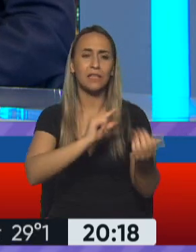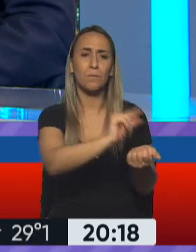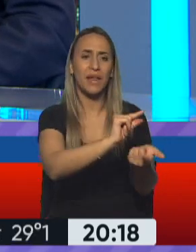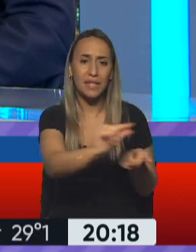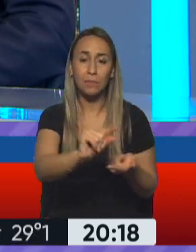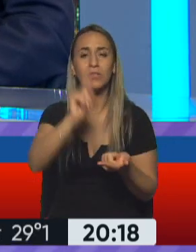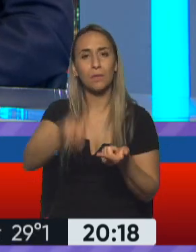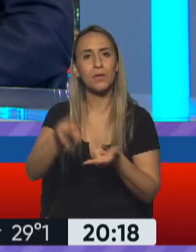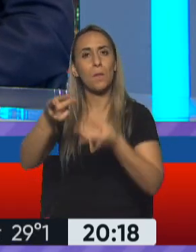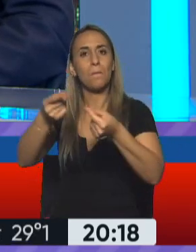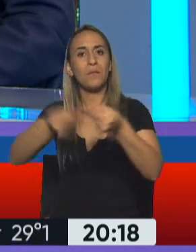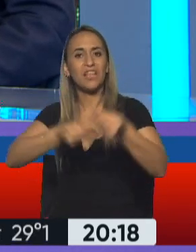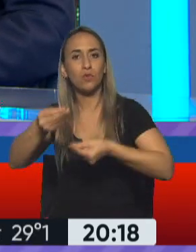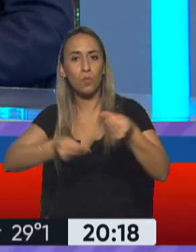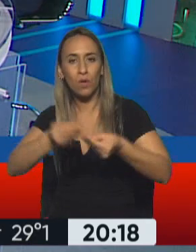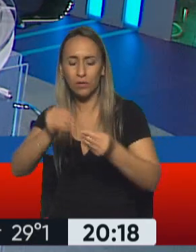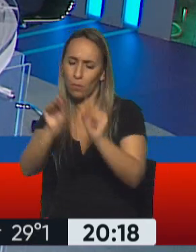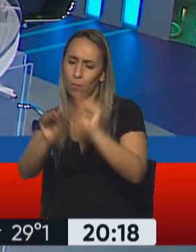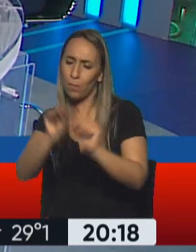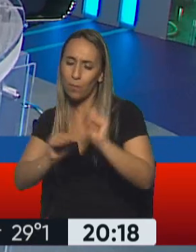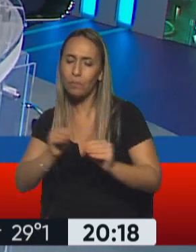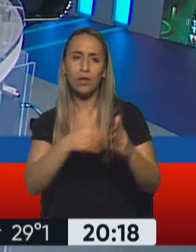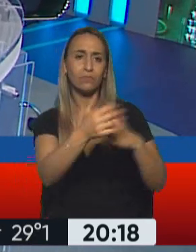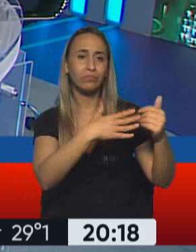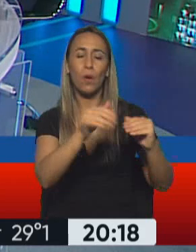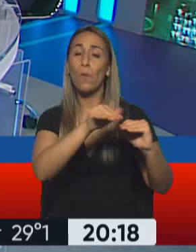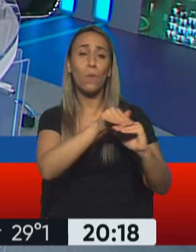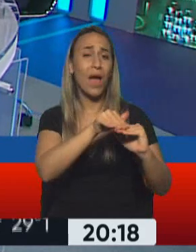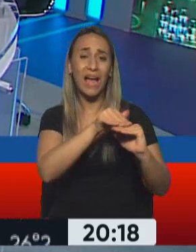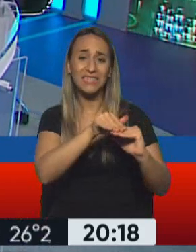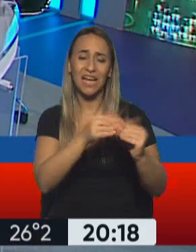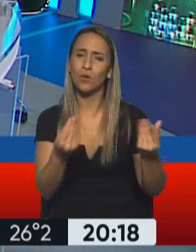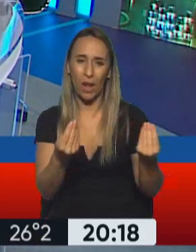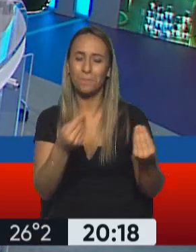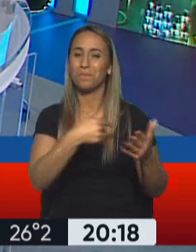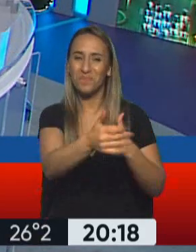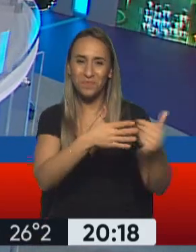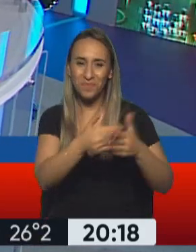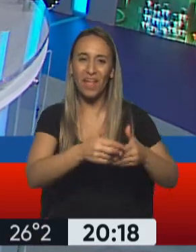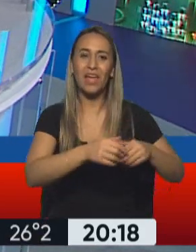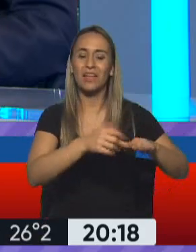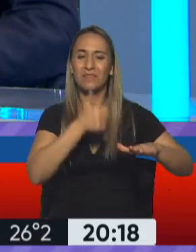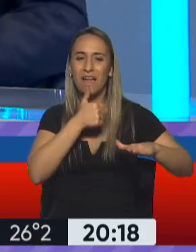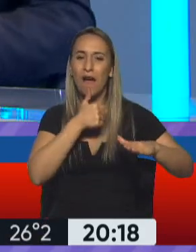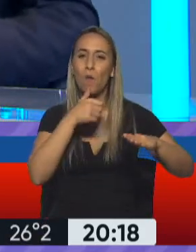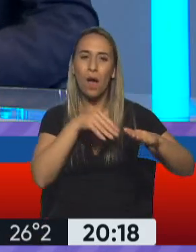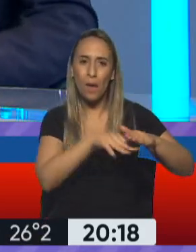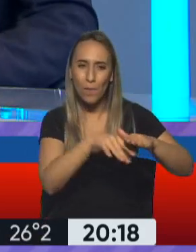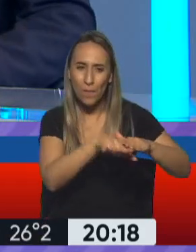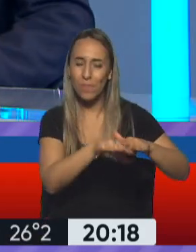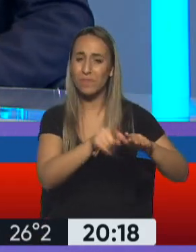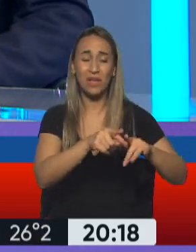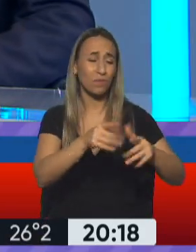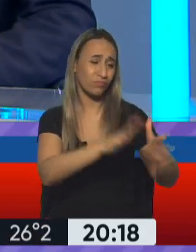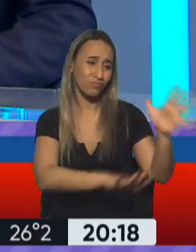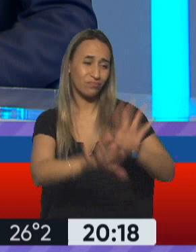un presupuesto para hacer obras de infraestructura básica, básicamente alcantarillado y obras de agua potable. Había involucrado